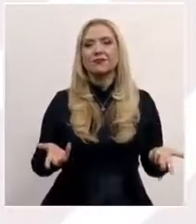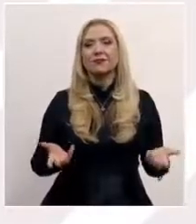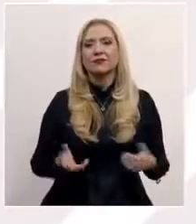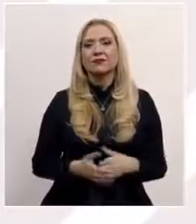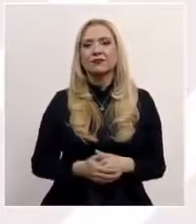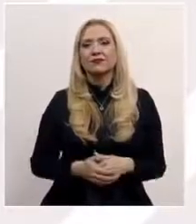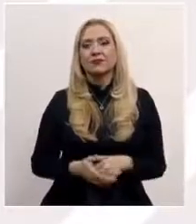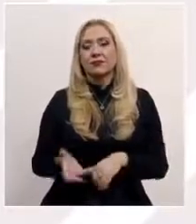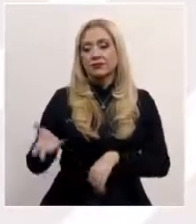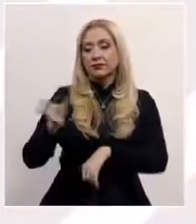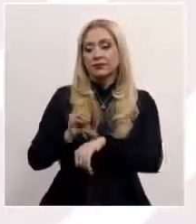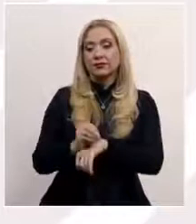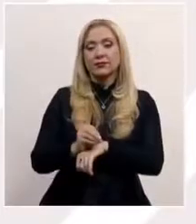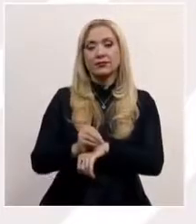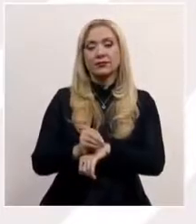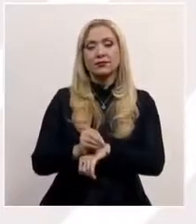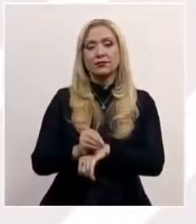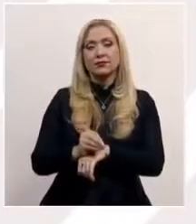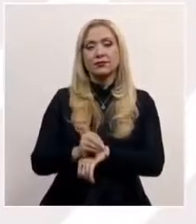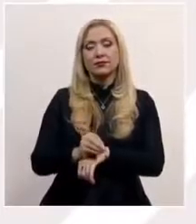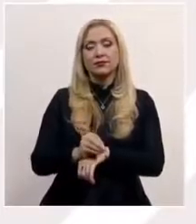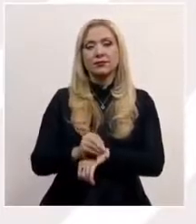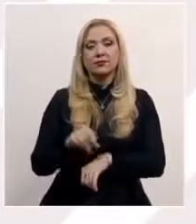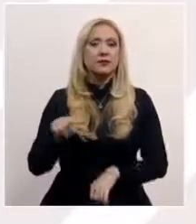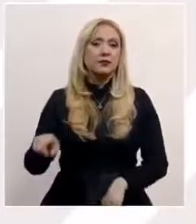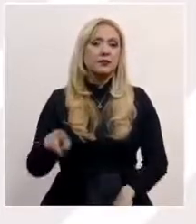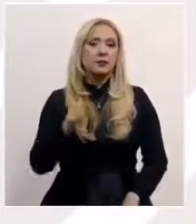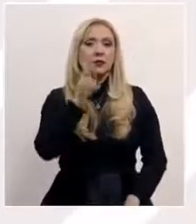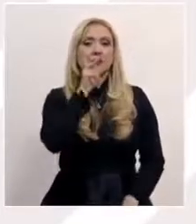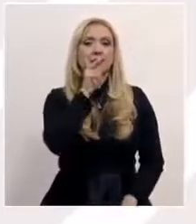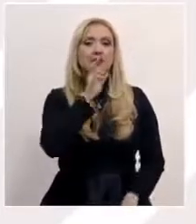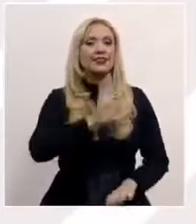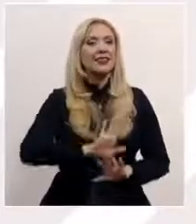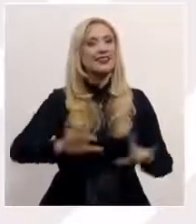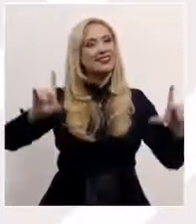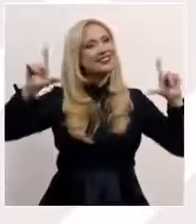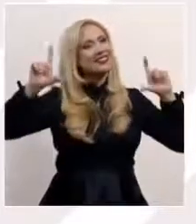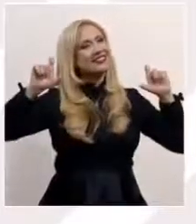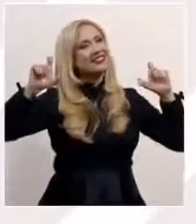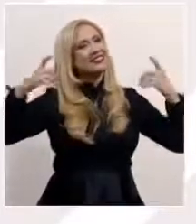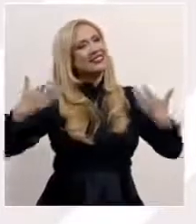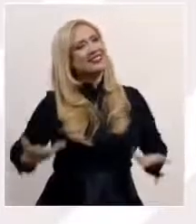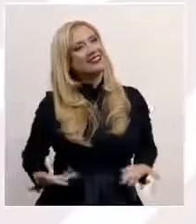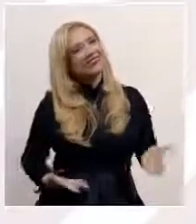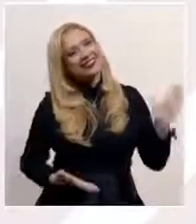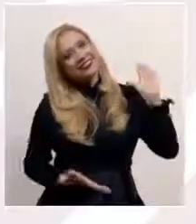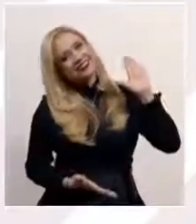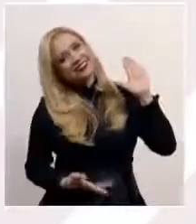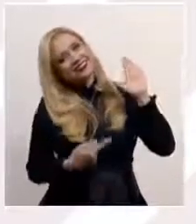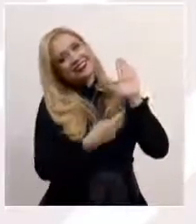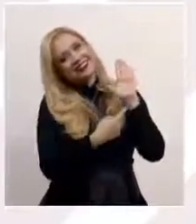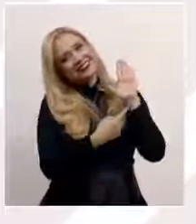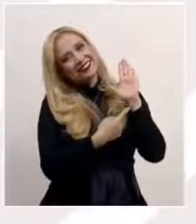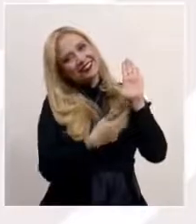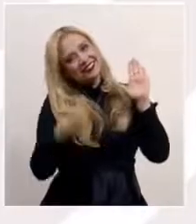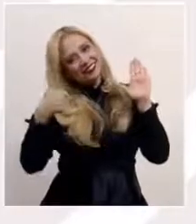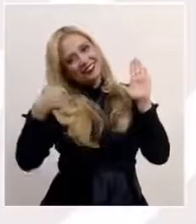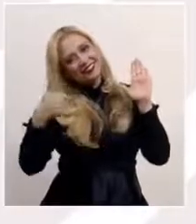la licencia no es nada más para tomarse la foto, ¿no? Y estar